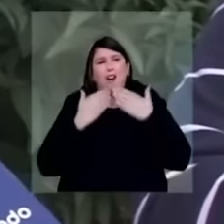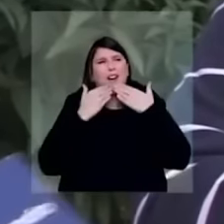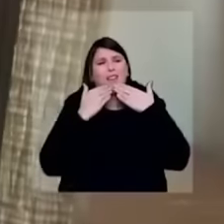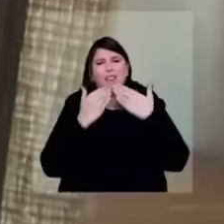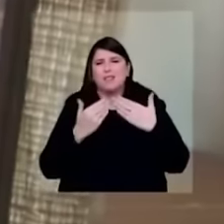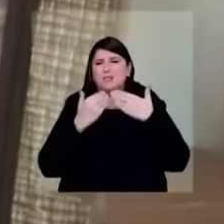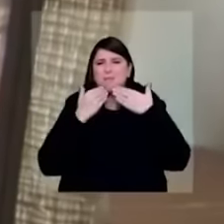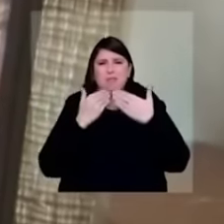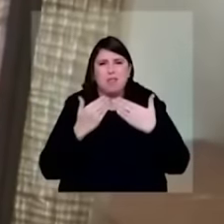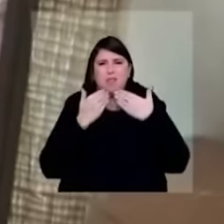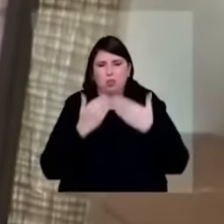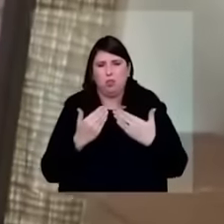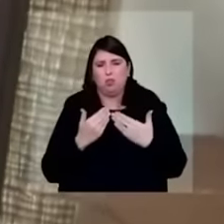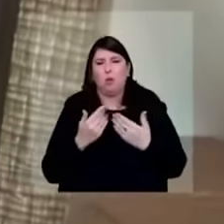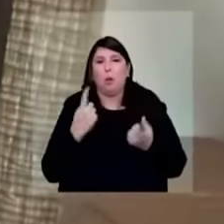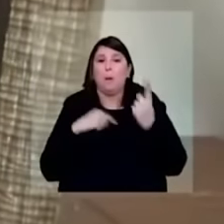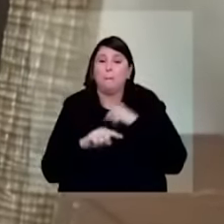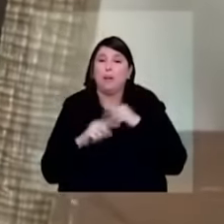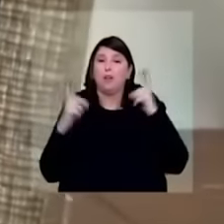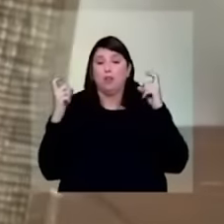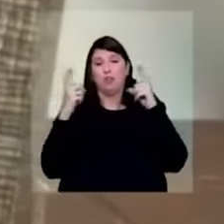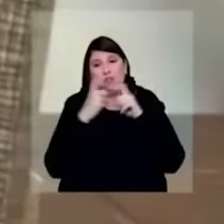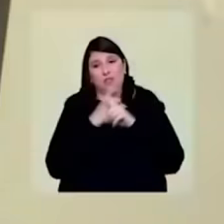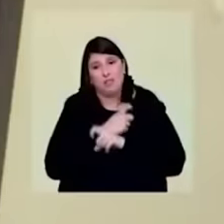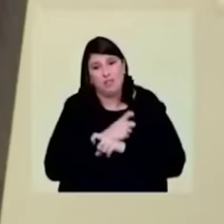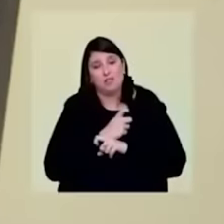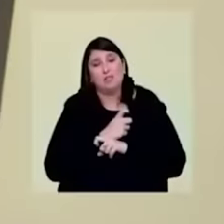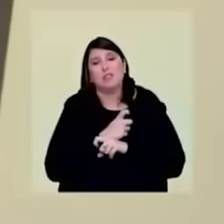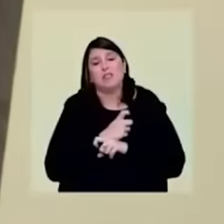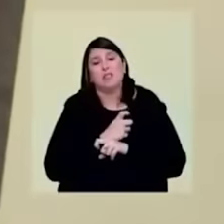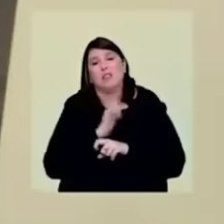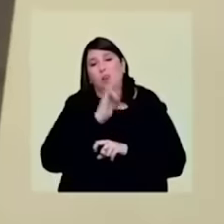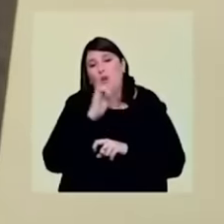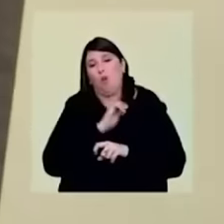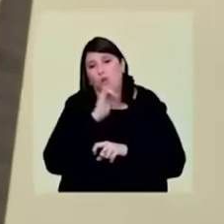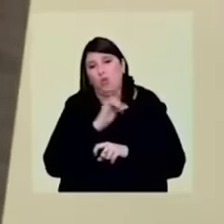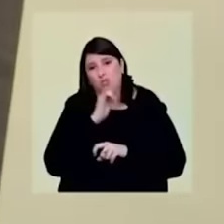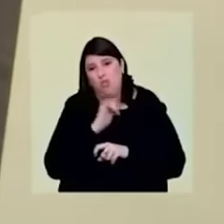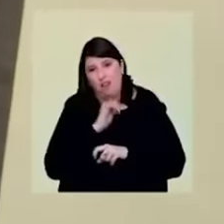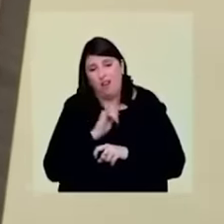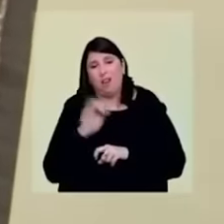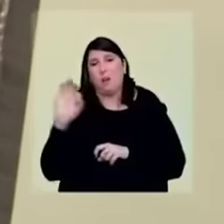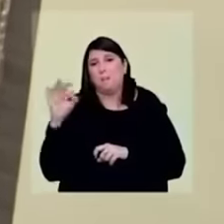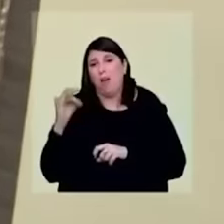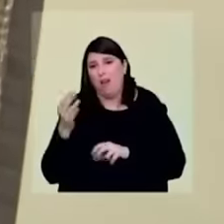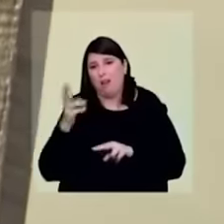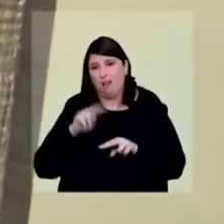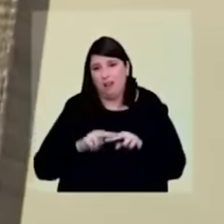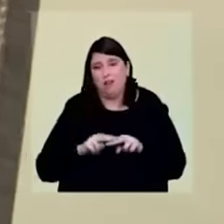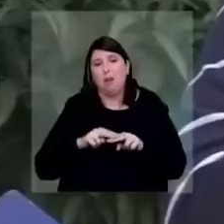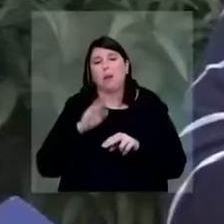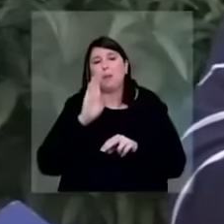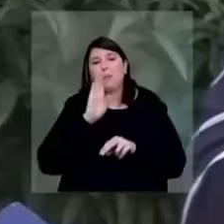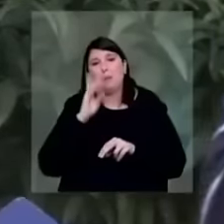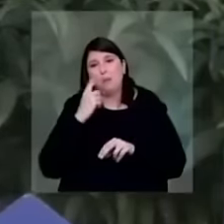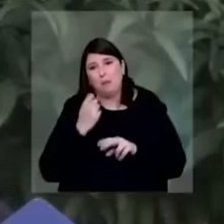agradecimiento. Lo más duro fue contarle del fallecimiento de los papás y su hermana. Y se le empezó a decir también de los papás,